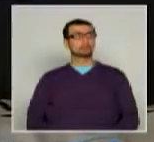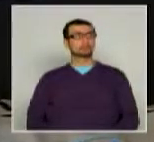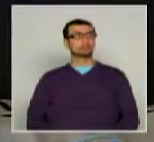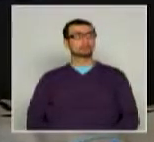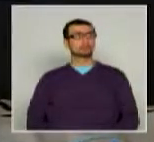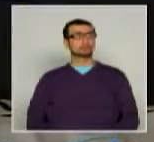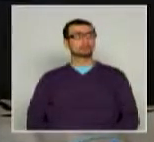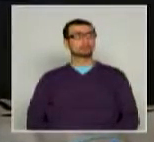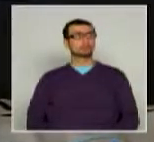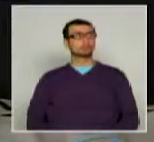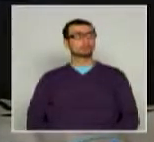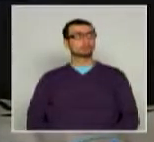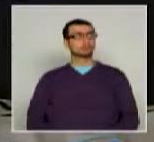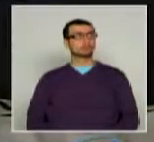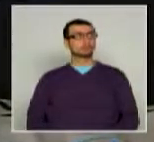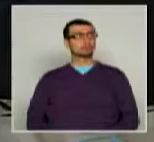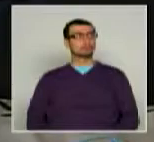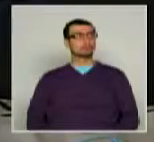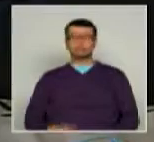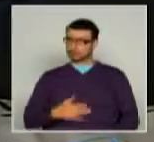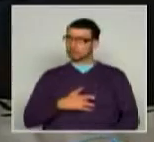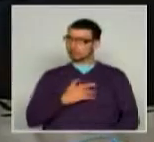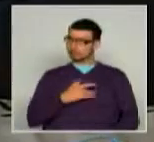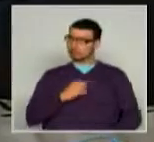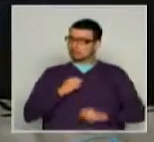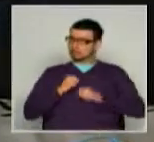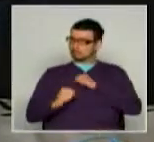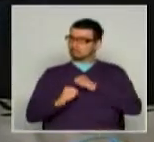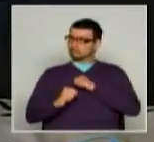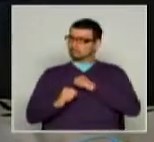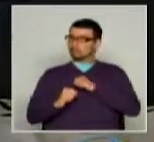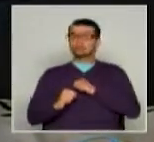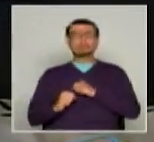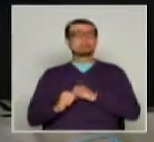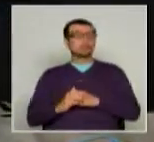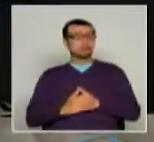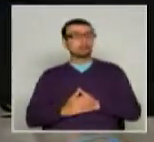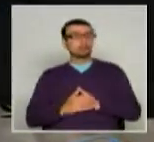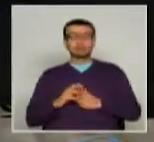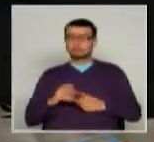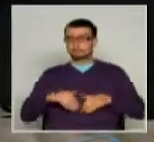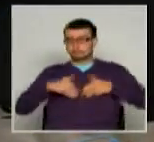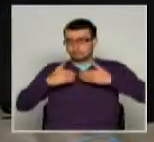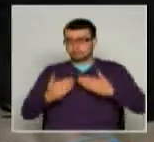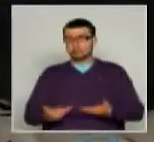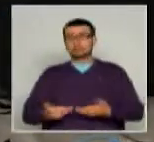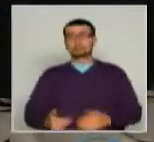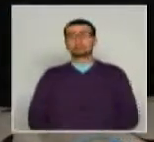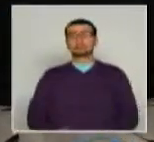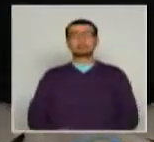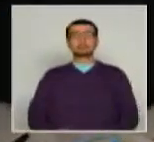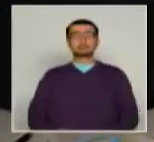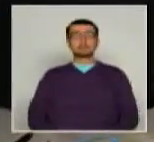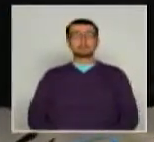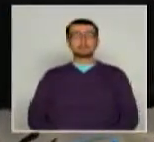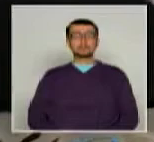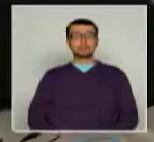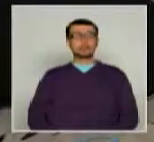Muy bien. ¿Sentimos el ajustecito ahí? Perfecto, vamos a girar al otro lado. Ya que